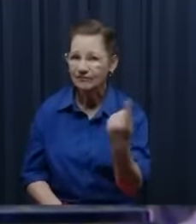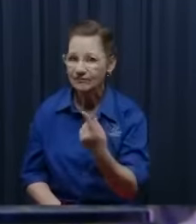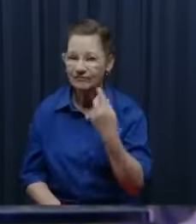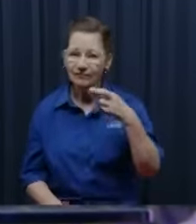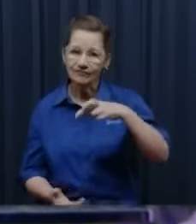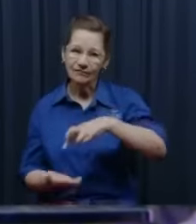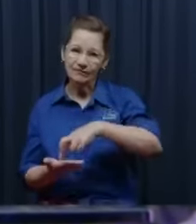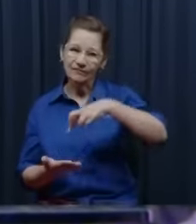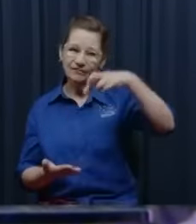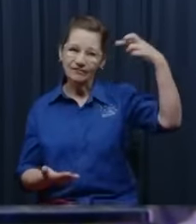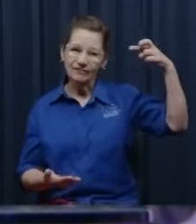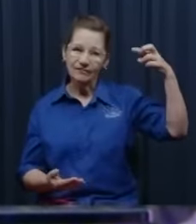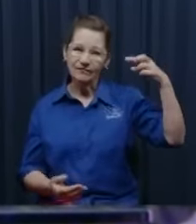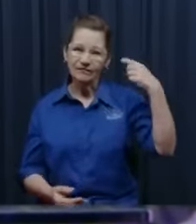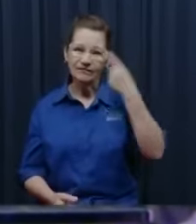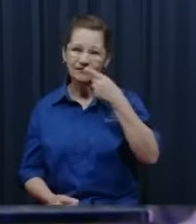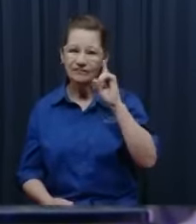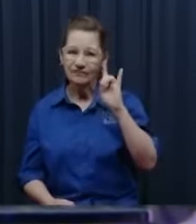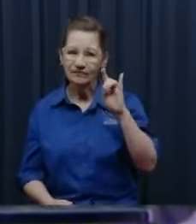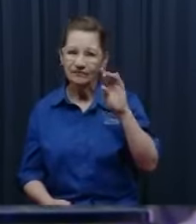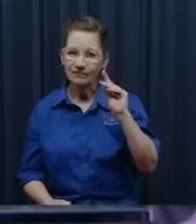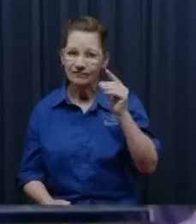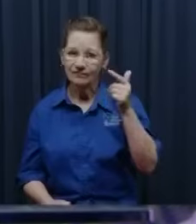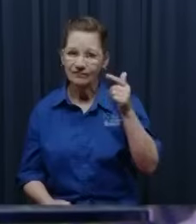sudamericanos votaron en contra de